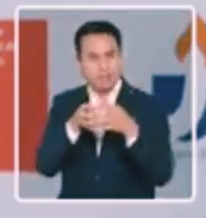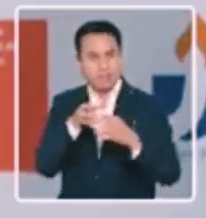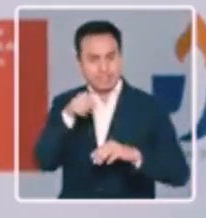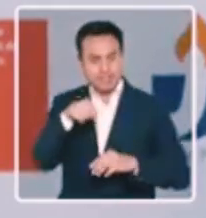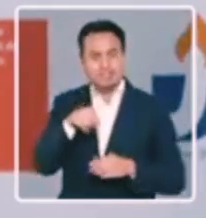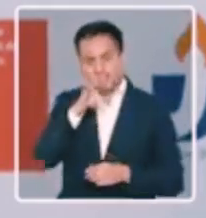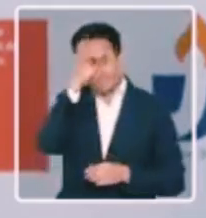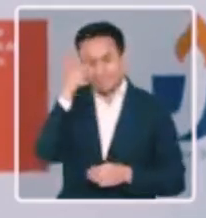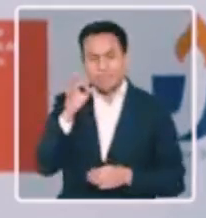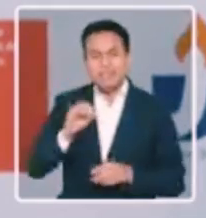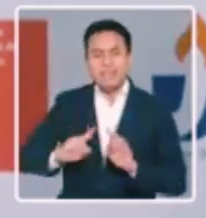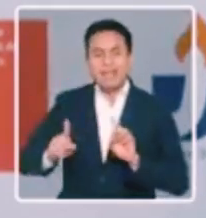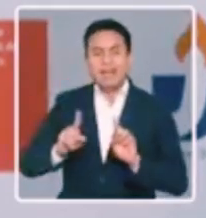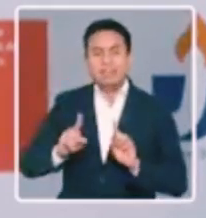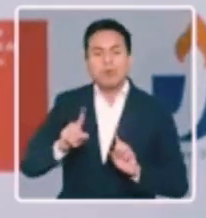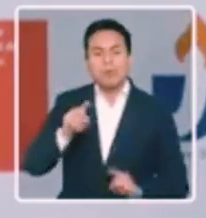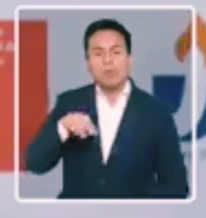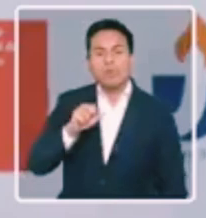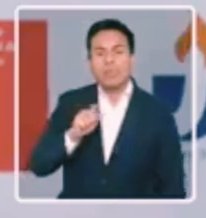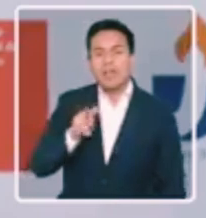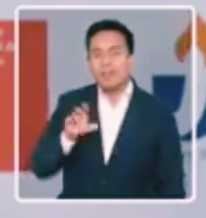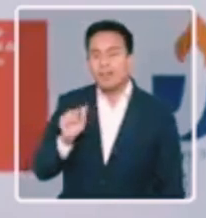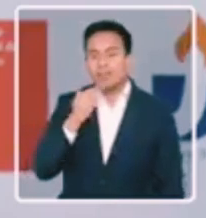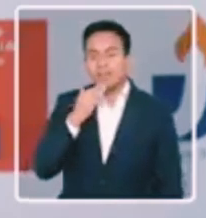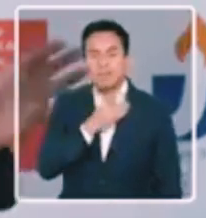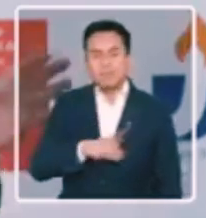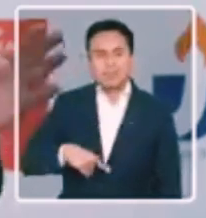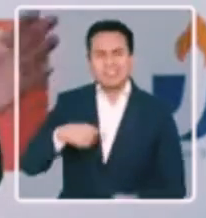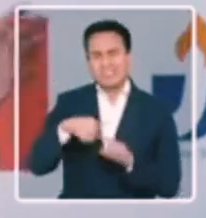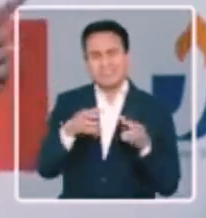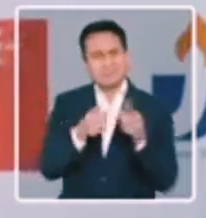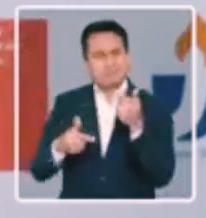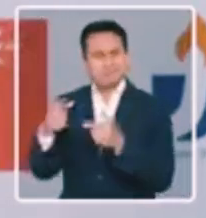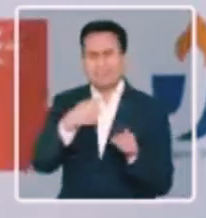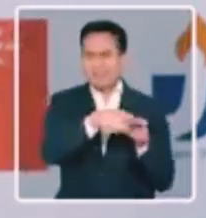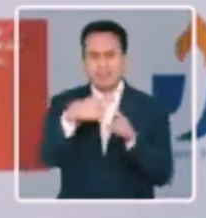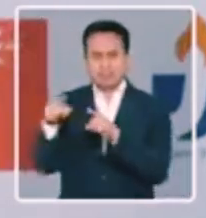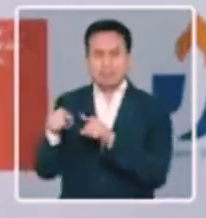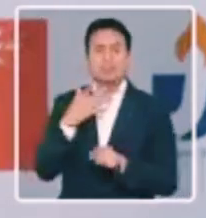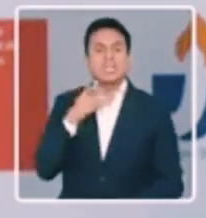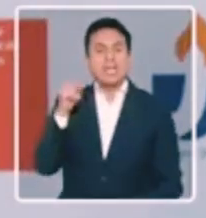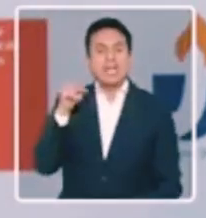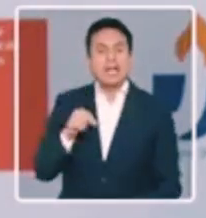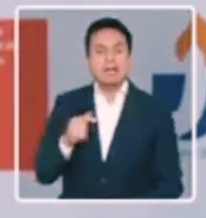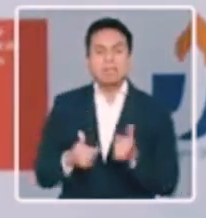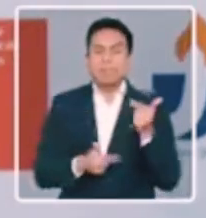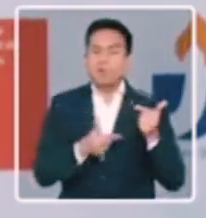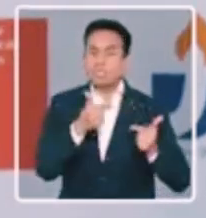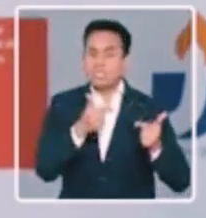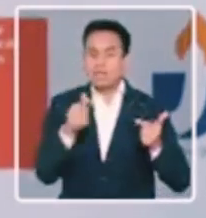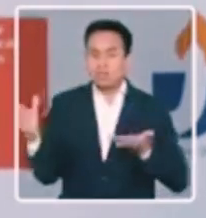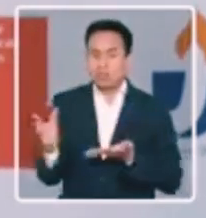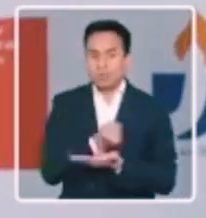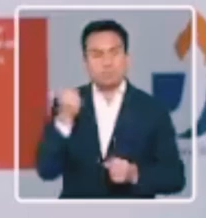a nuestro delegado Pepe Montalva a los parlamentarios de los más diversos signos porque acá la política cuando